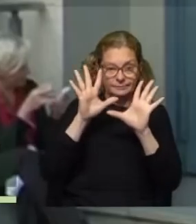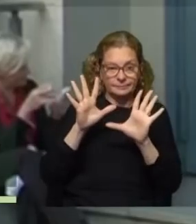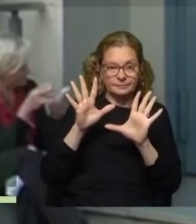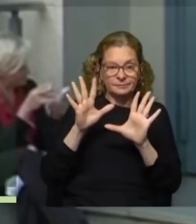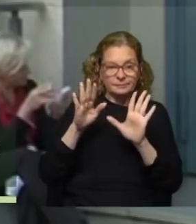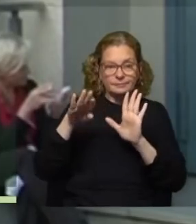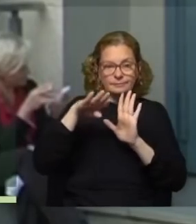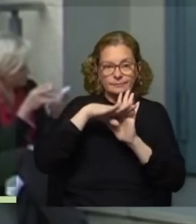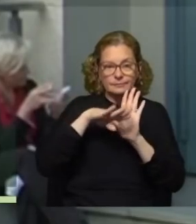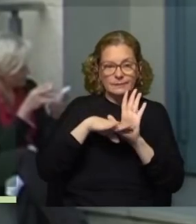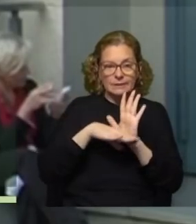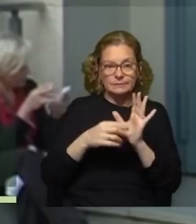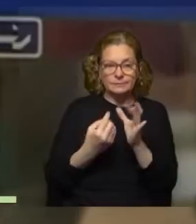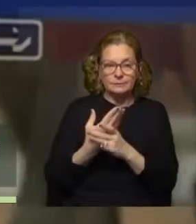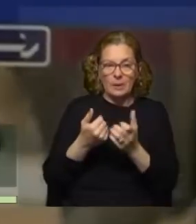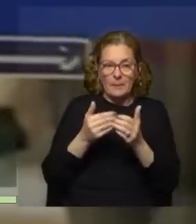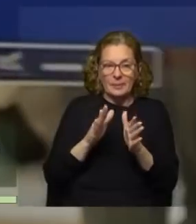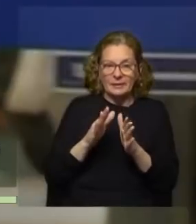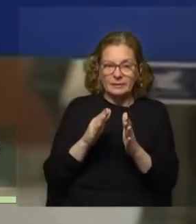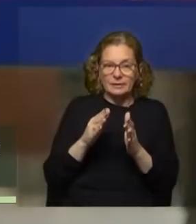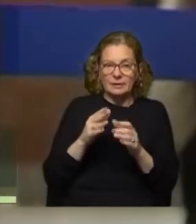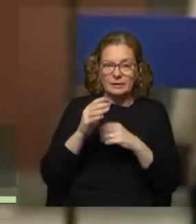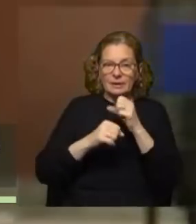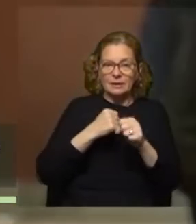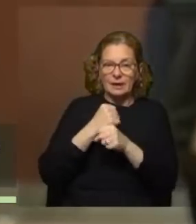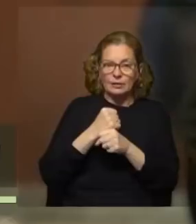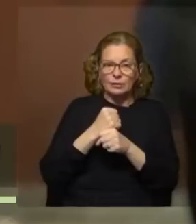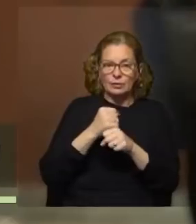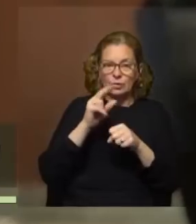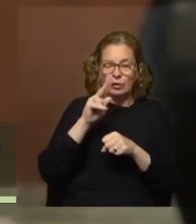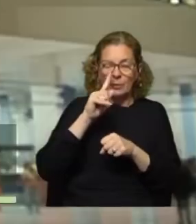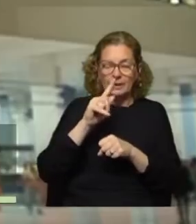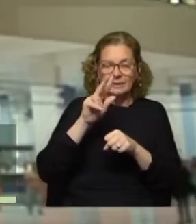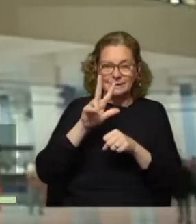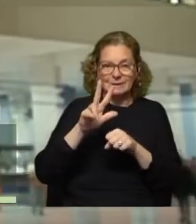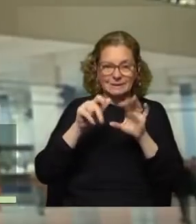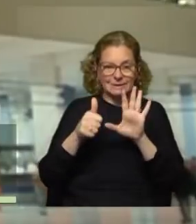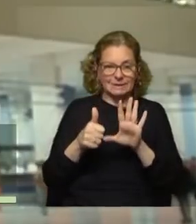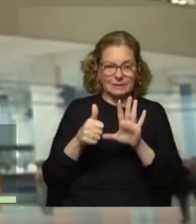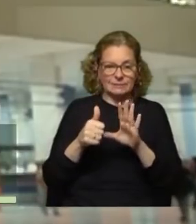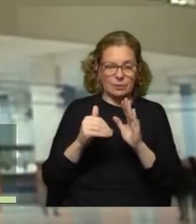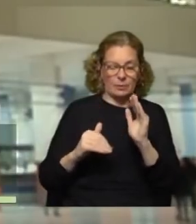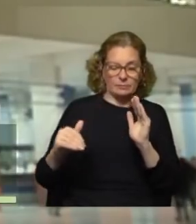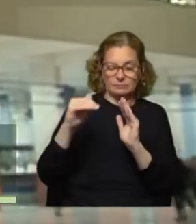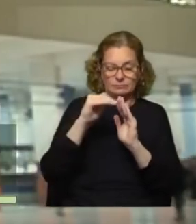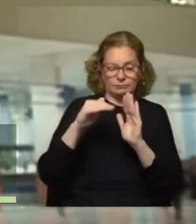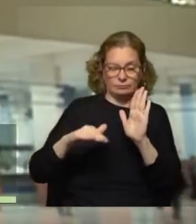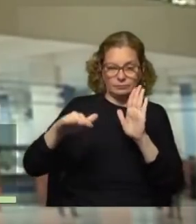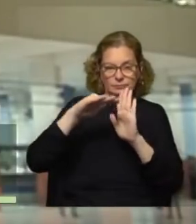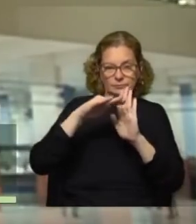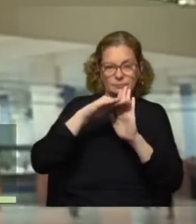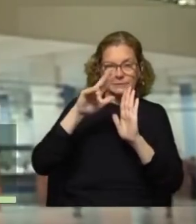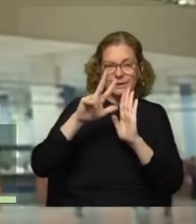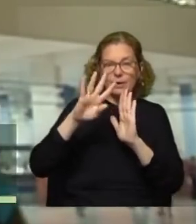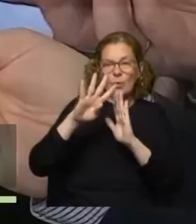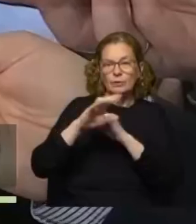el régimen nuevo comienza a funcionar a partir del año 2036 iba a haber un escalonamiento entre 3